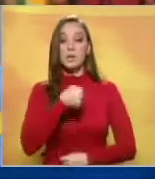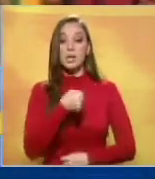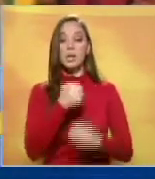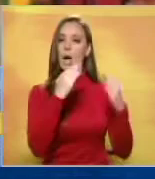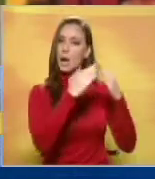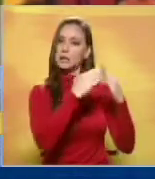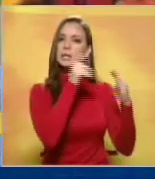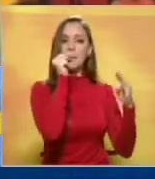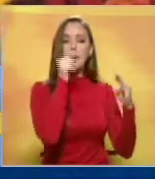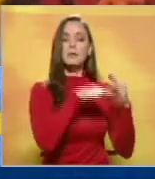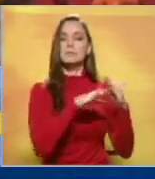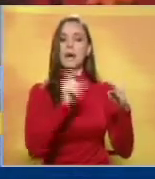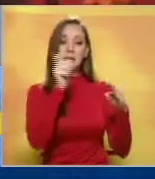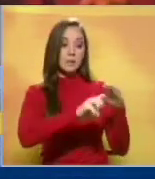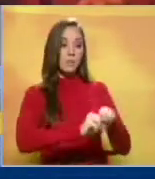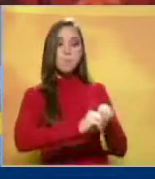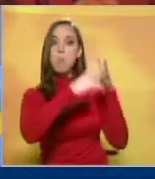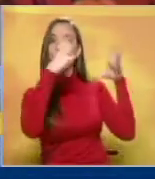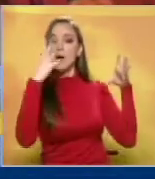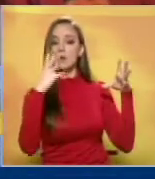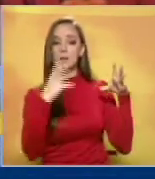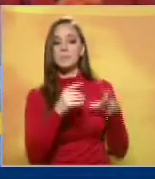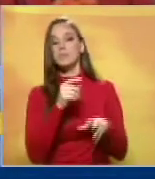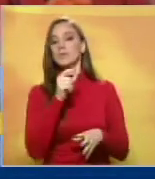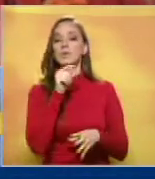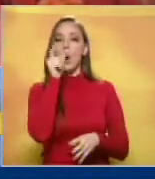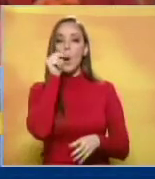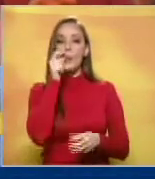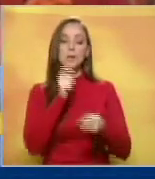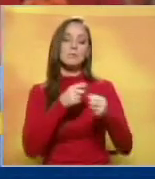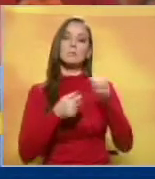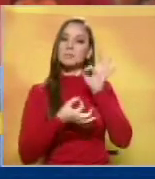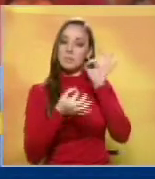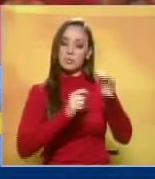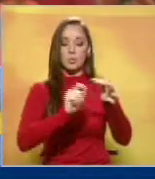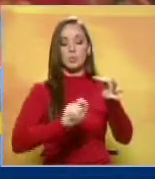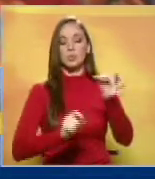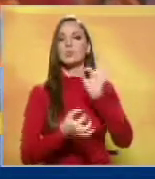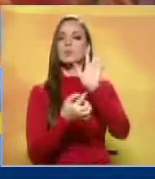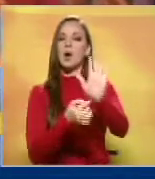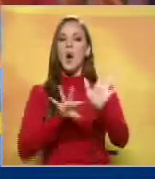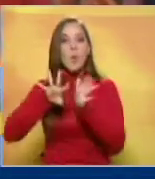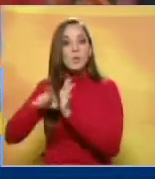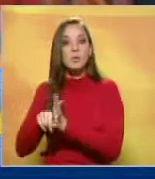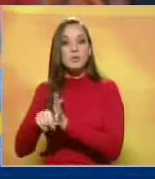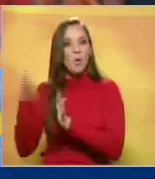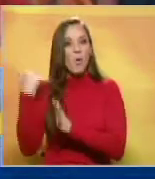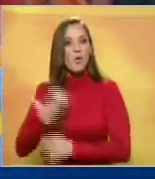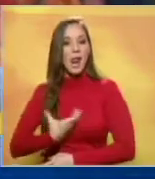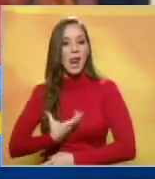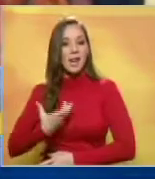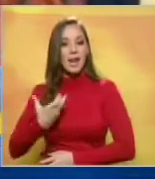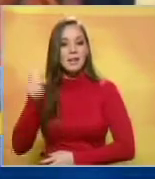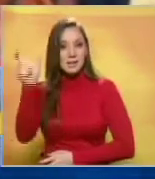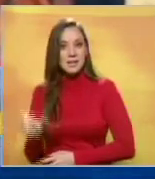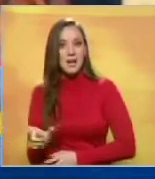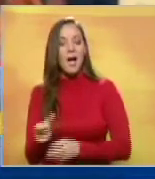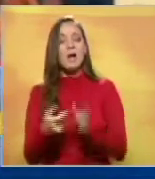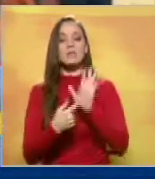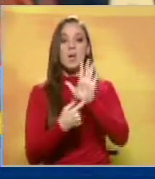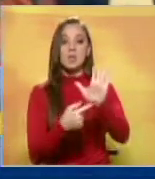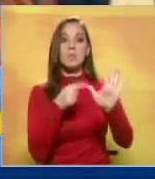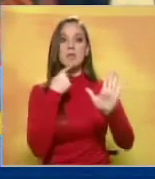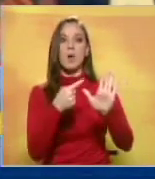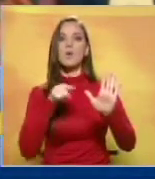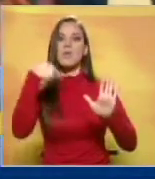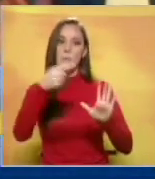sus padres donde explotó una dinamita lópez había publicado un reportaje sobre un caso de corrupción en una alcaldía internacional de